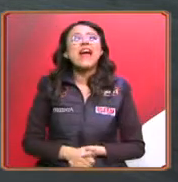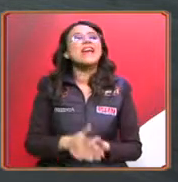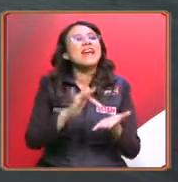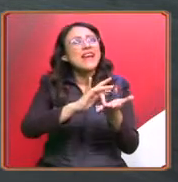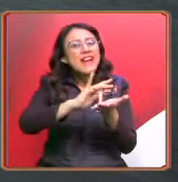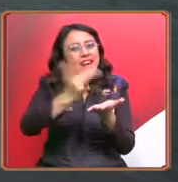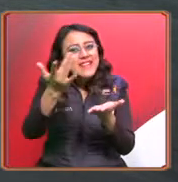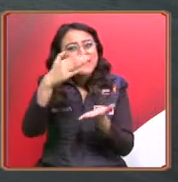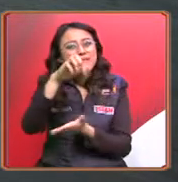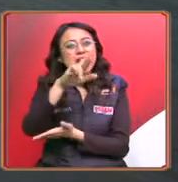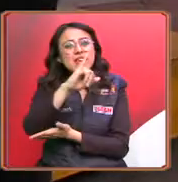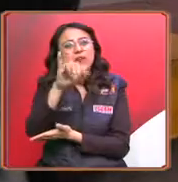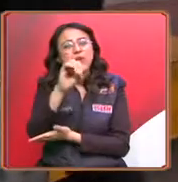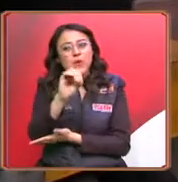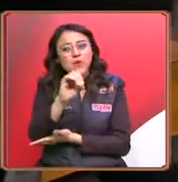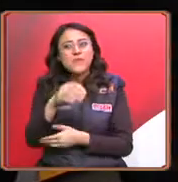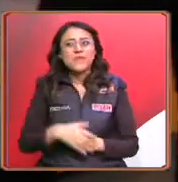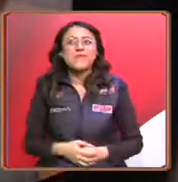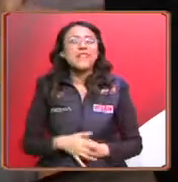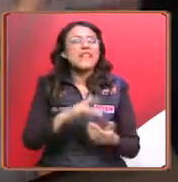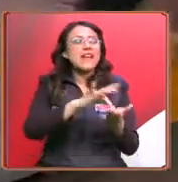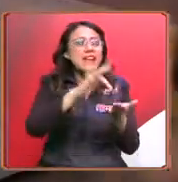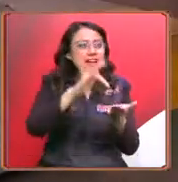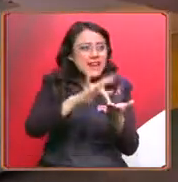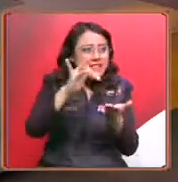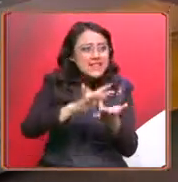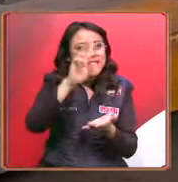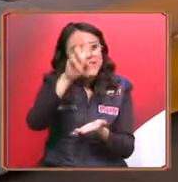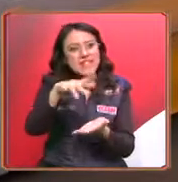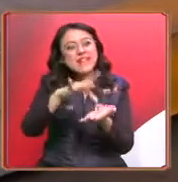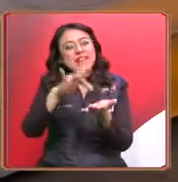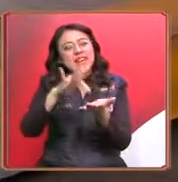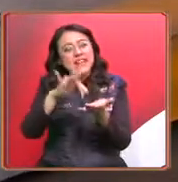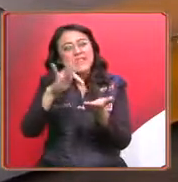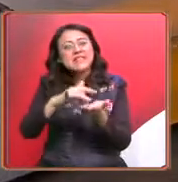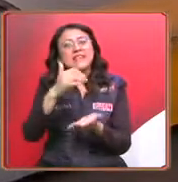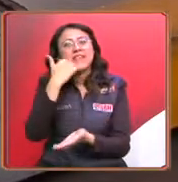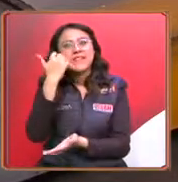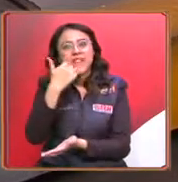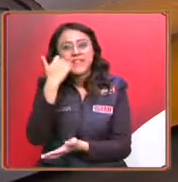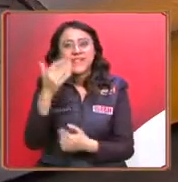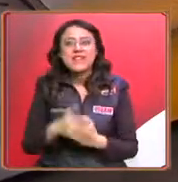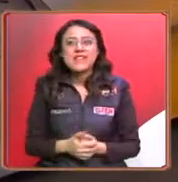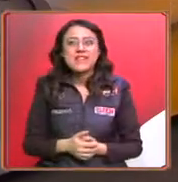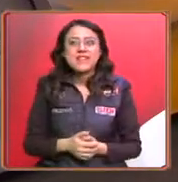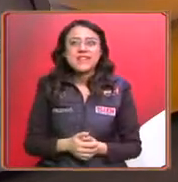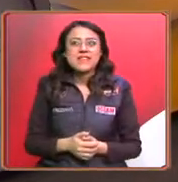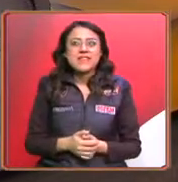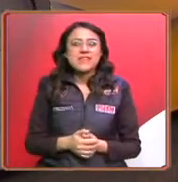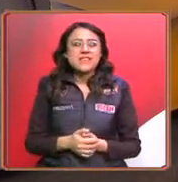Sí. Urbano. ¿Ves? Muy amable, marijo. De veras, gracias.